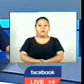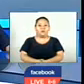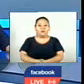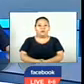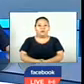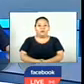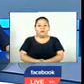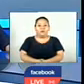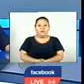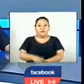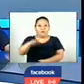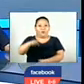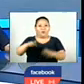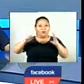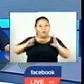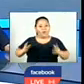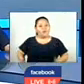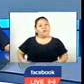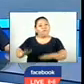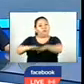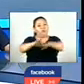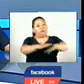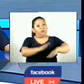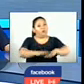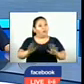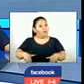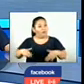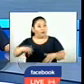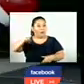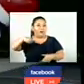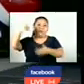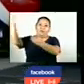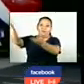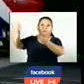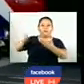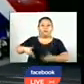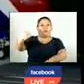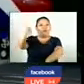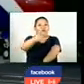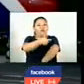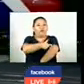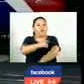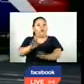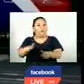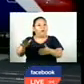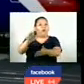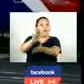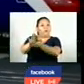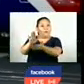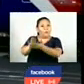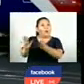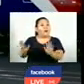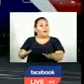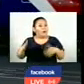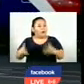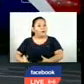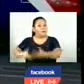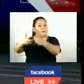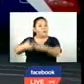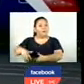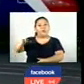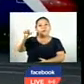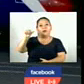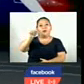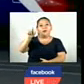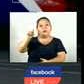Y el gobierno anunció que mañana llega al país un nuevo lote de vacunas contra la COVID-19 como parte de la adquisición directa a la farmacéutica